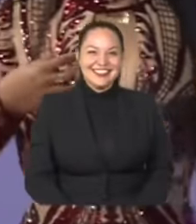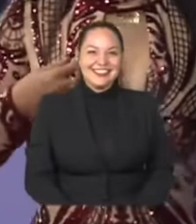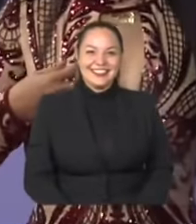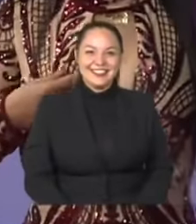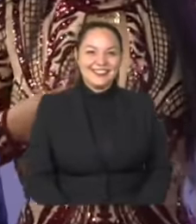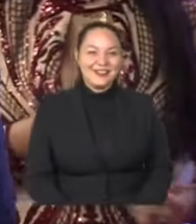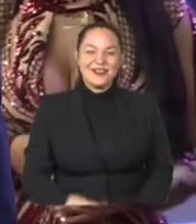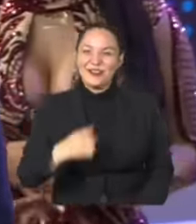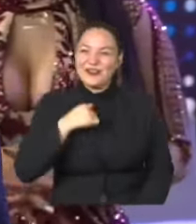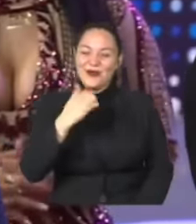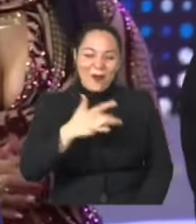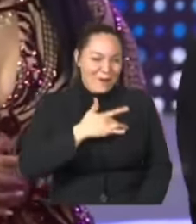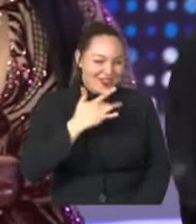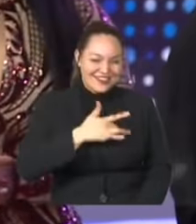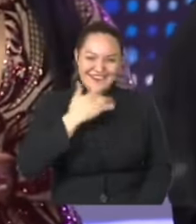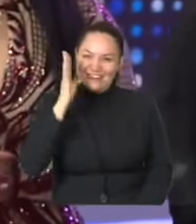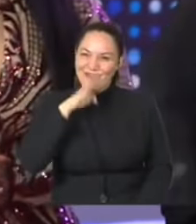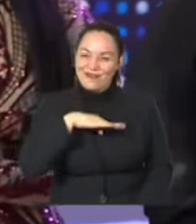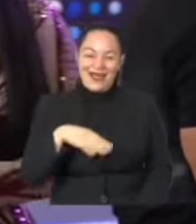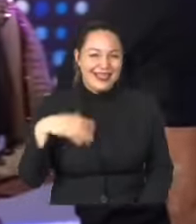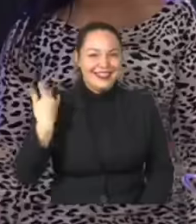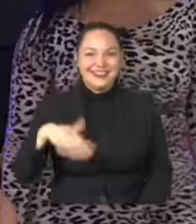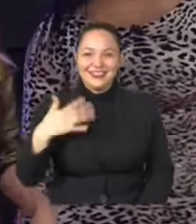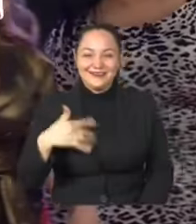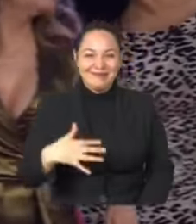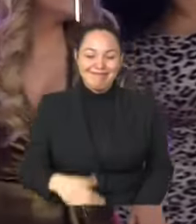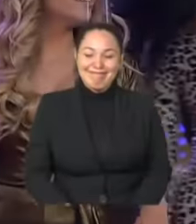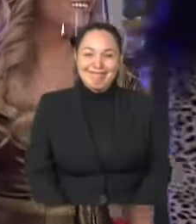Me siento mal.